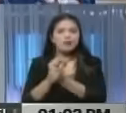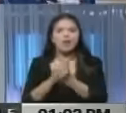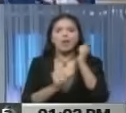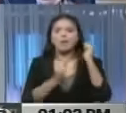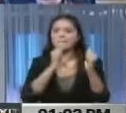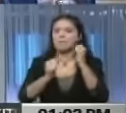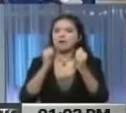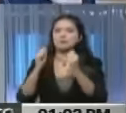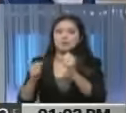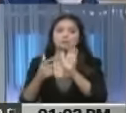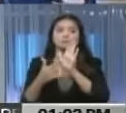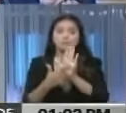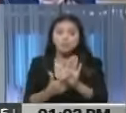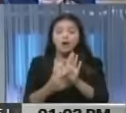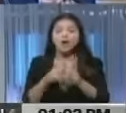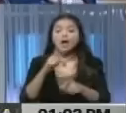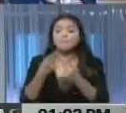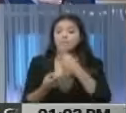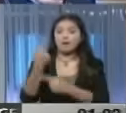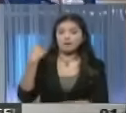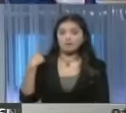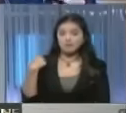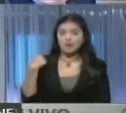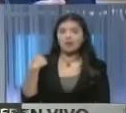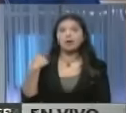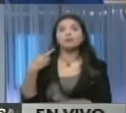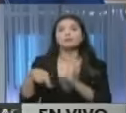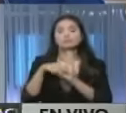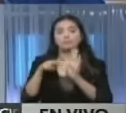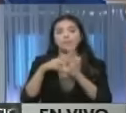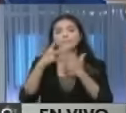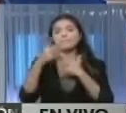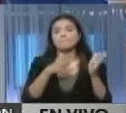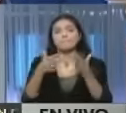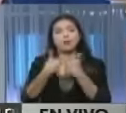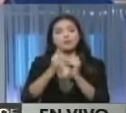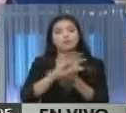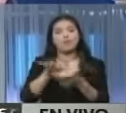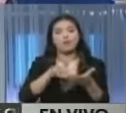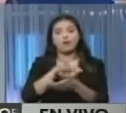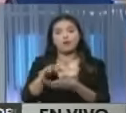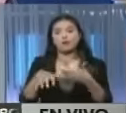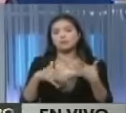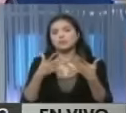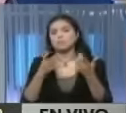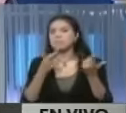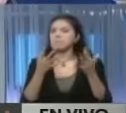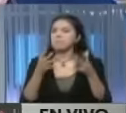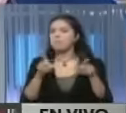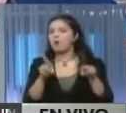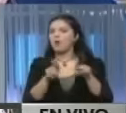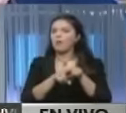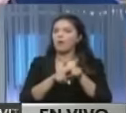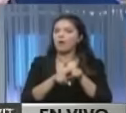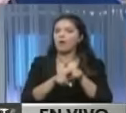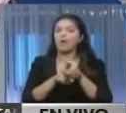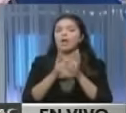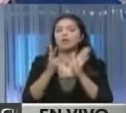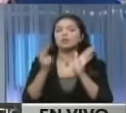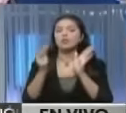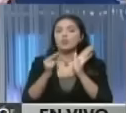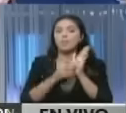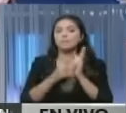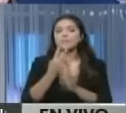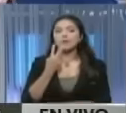masacre que estaba contemplada para el día de ayer, reeditando acciones violentas muy similares a las ocurridas en Venezuela en el